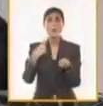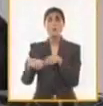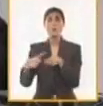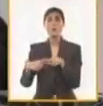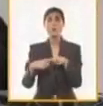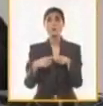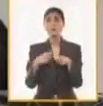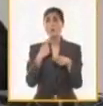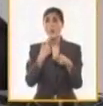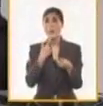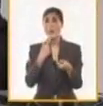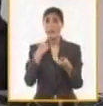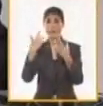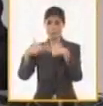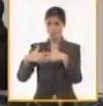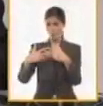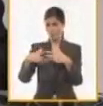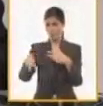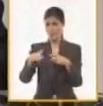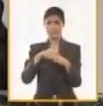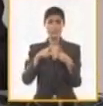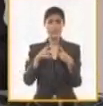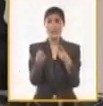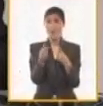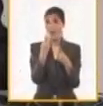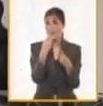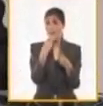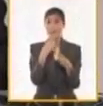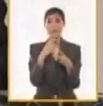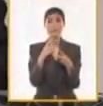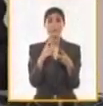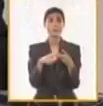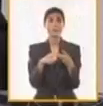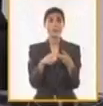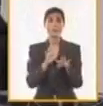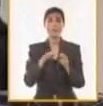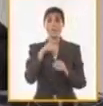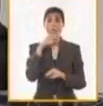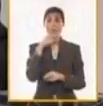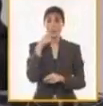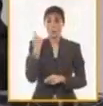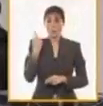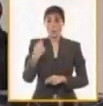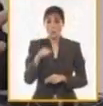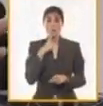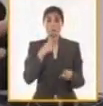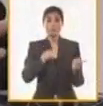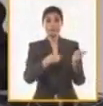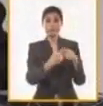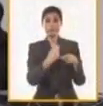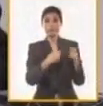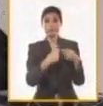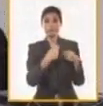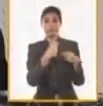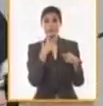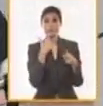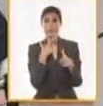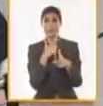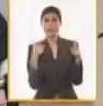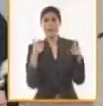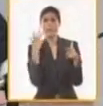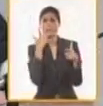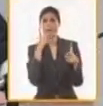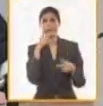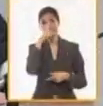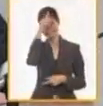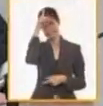productos agroindustriales y alimentos directamente que Rusia importaba, el grueso era también de Alemania. Yo creo que